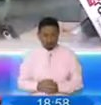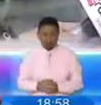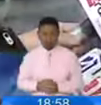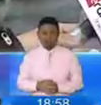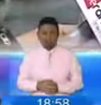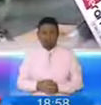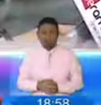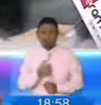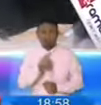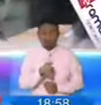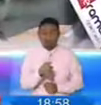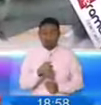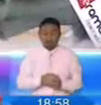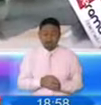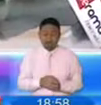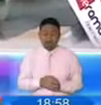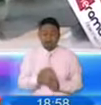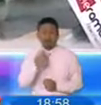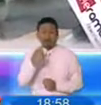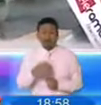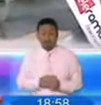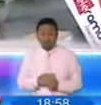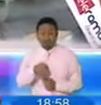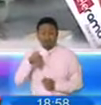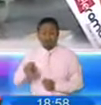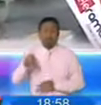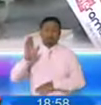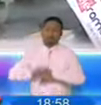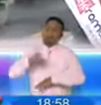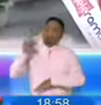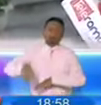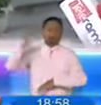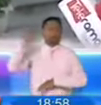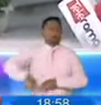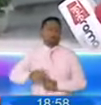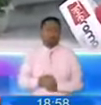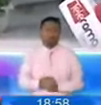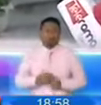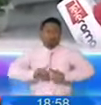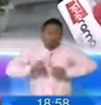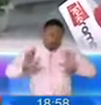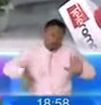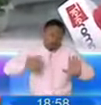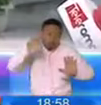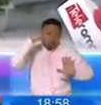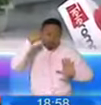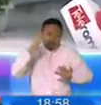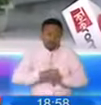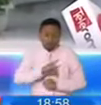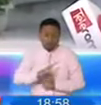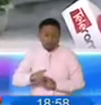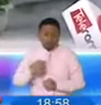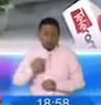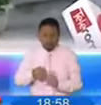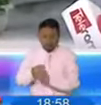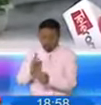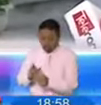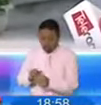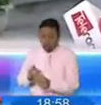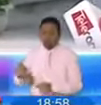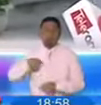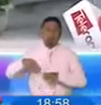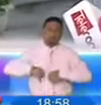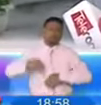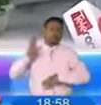es presumir y partir de que es culpable. Yo creo, sí, yo no, eso creo que es partir presumiendo que es culpable.